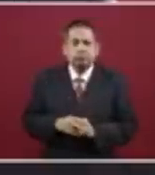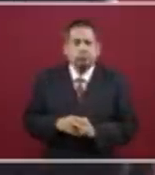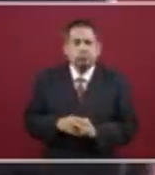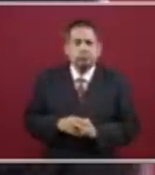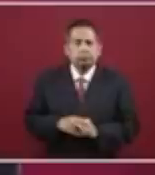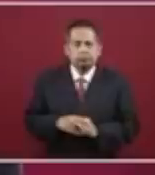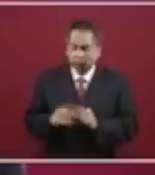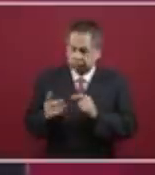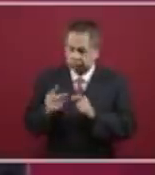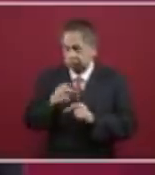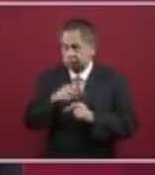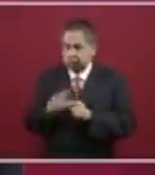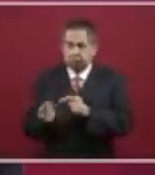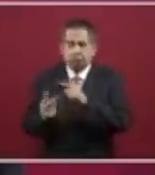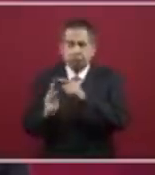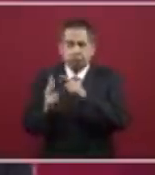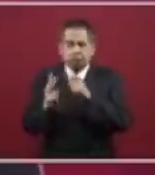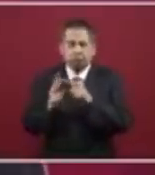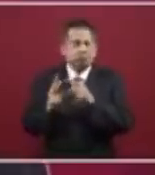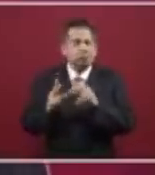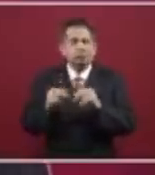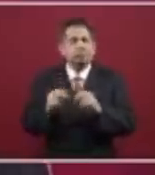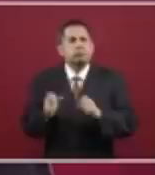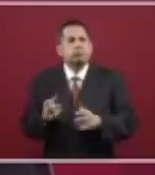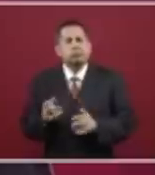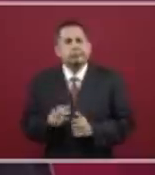y en dos no hubo esta